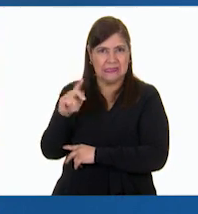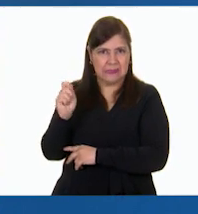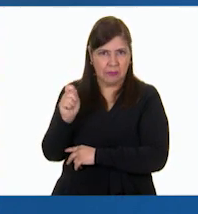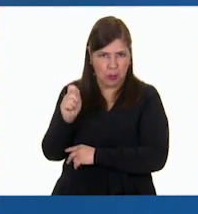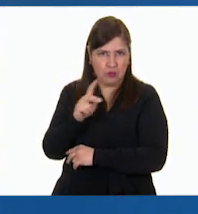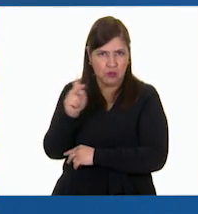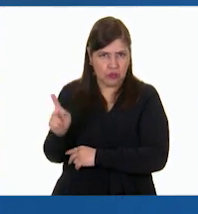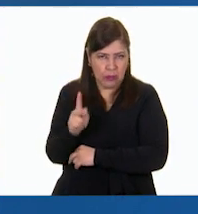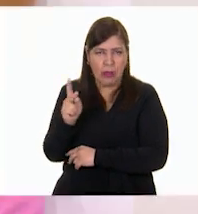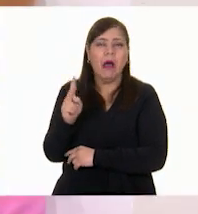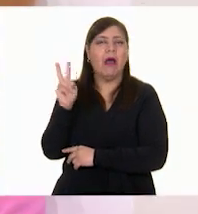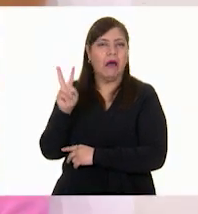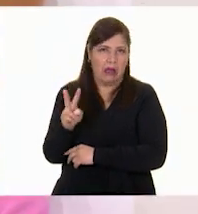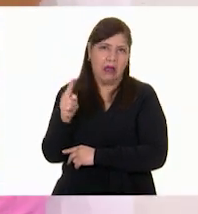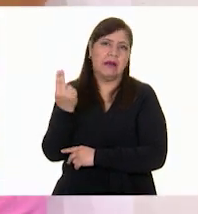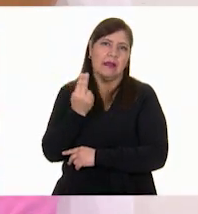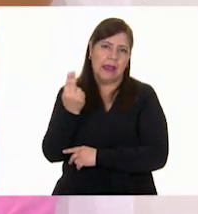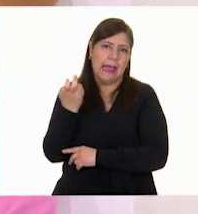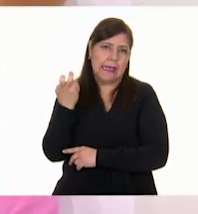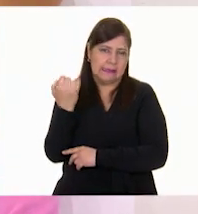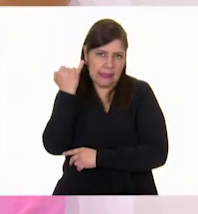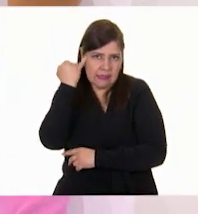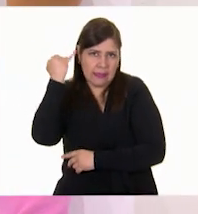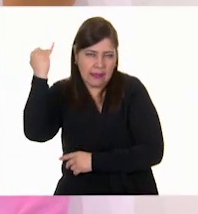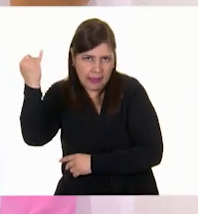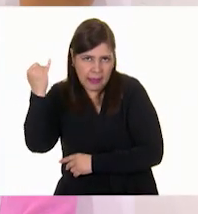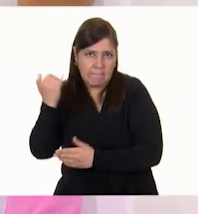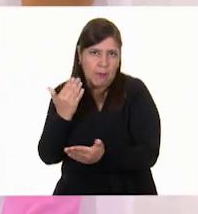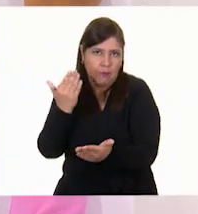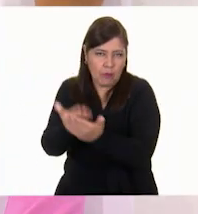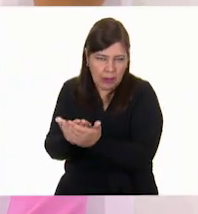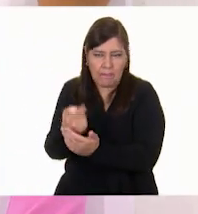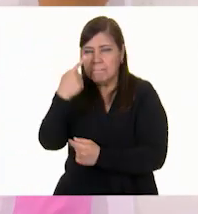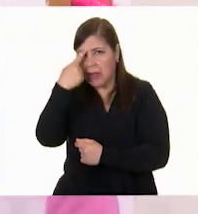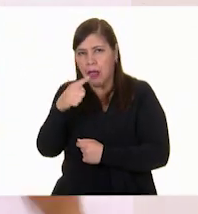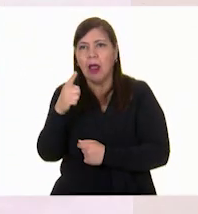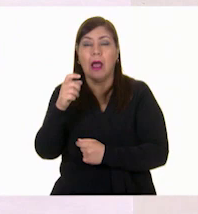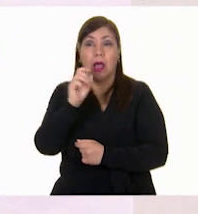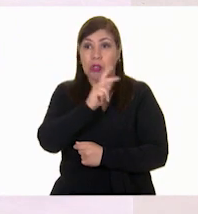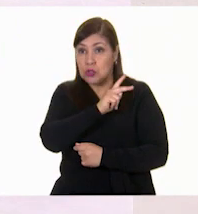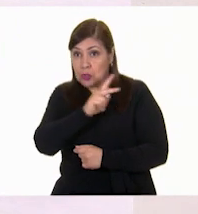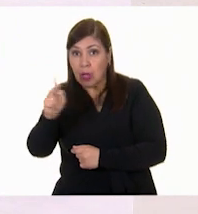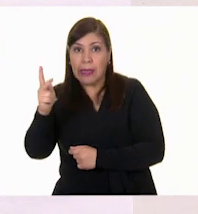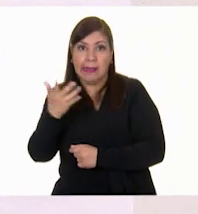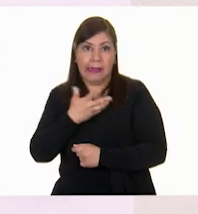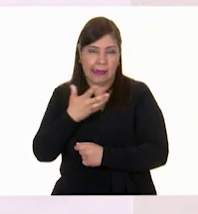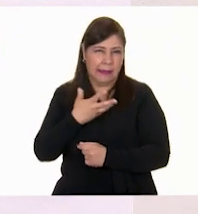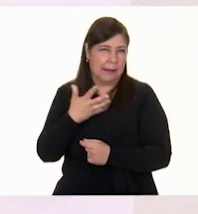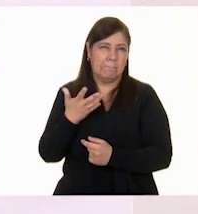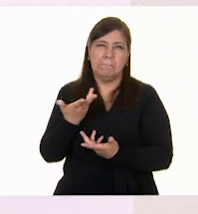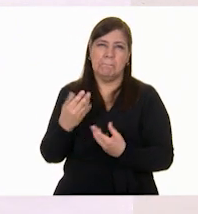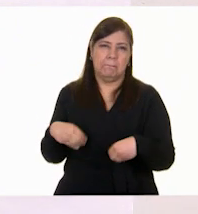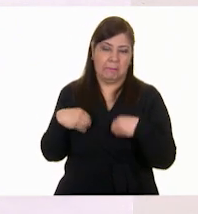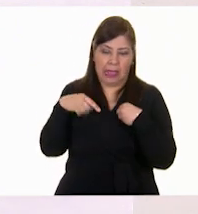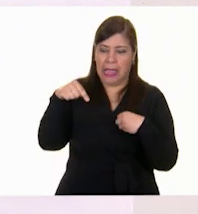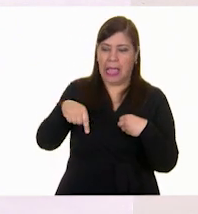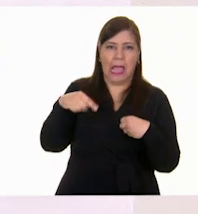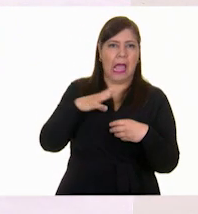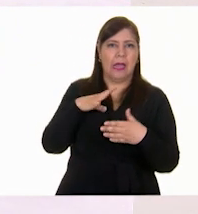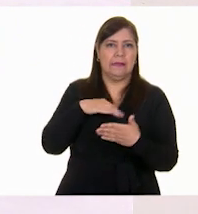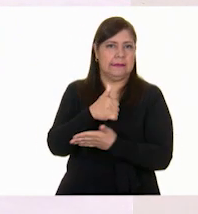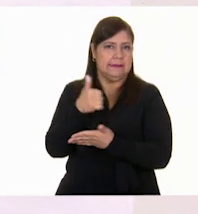es que sí se hacía falta una iniciativa de ese estilo, porque pues no todos tienen la fortuna de, como quienes vivimos en las